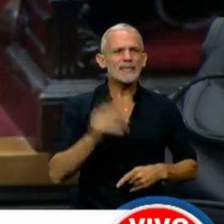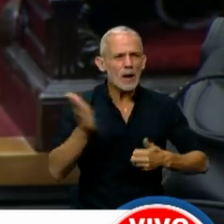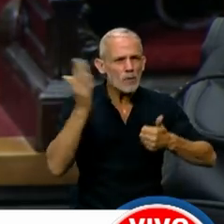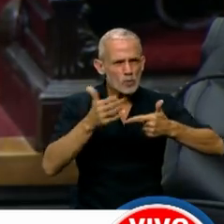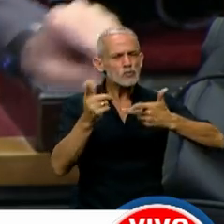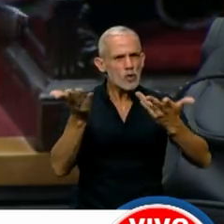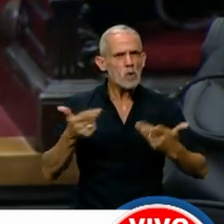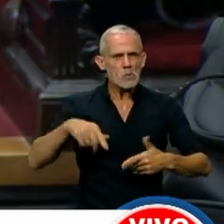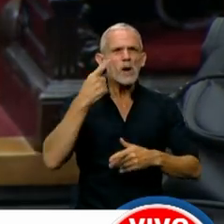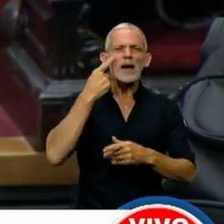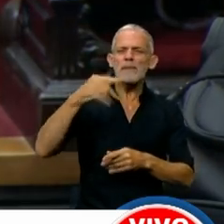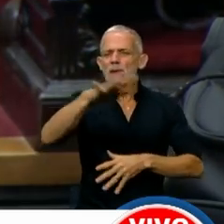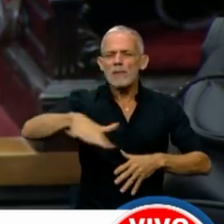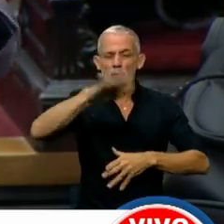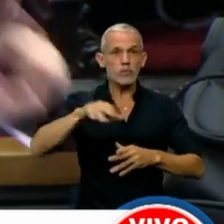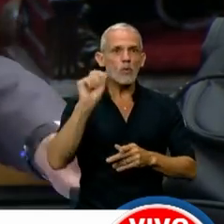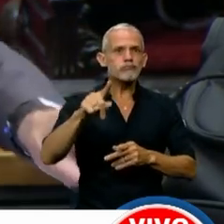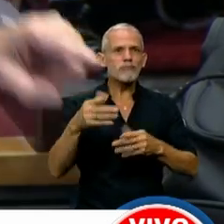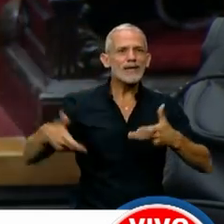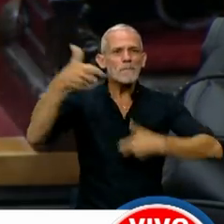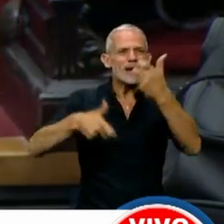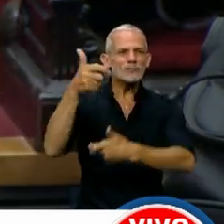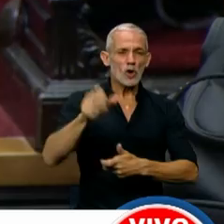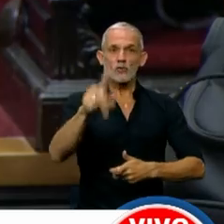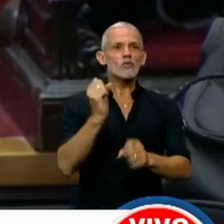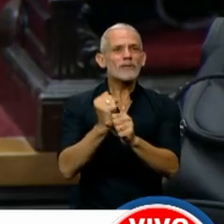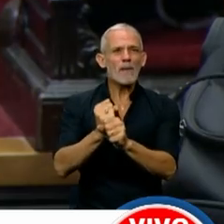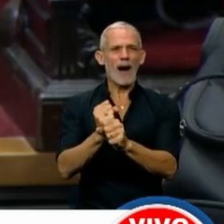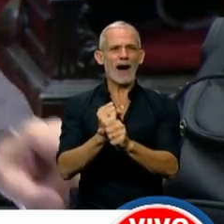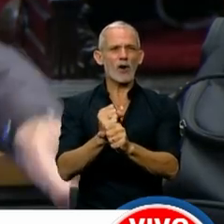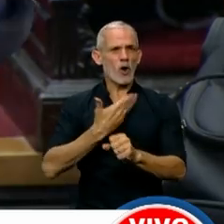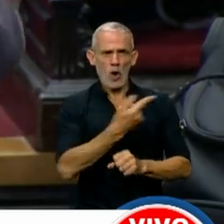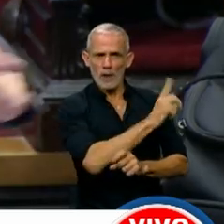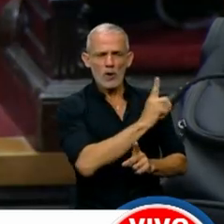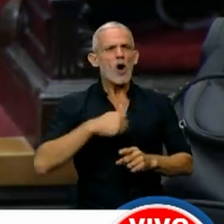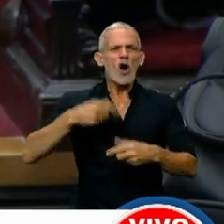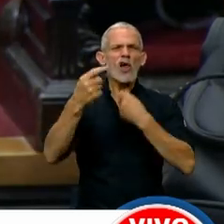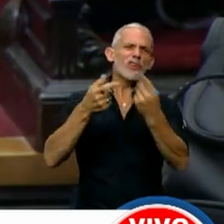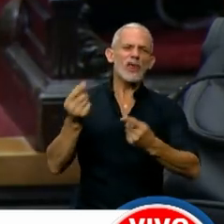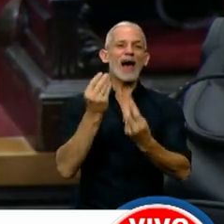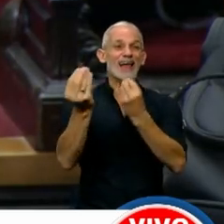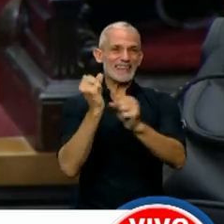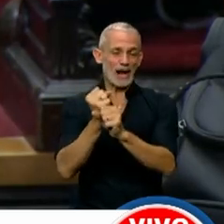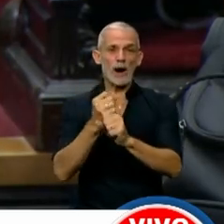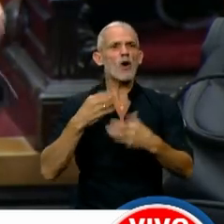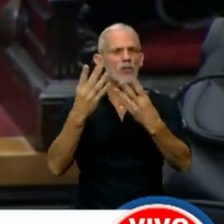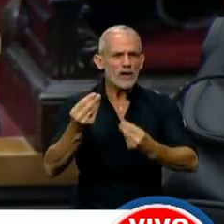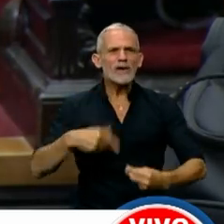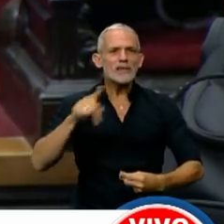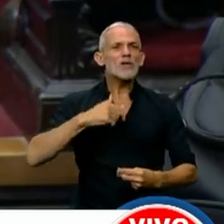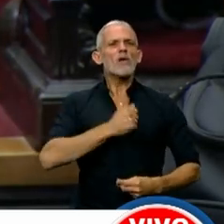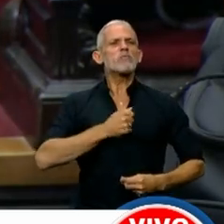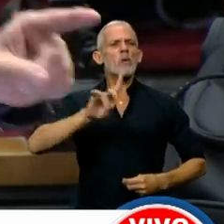la que vive de su inversión y de su trabajo la que trabaja y la que da trabajo y la tenemos que defender de la